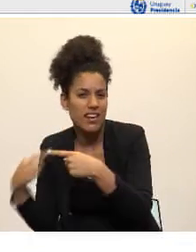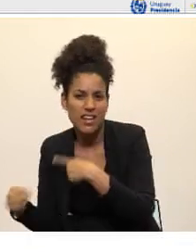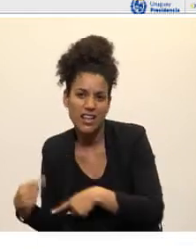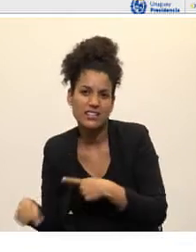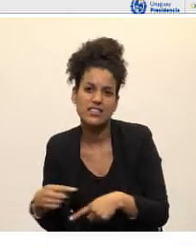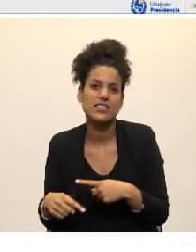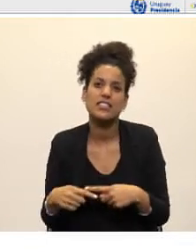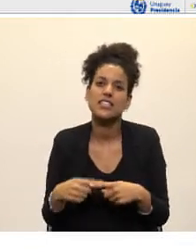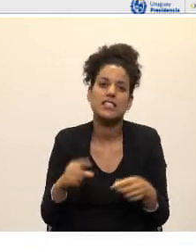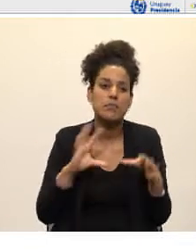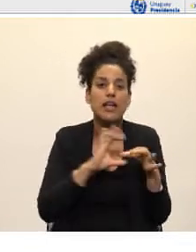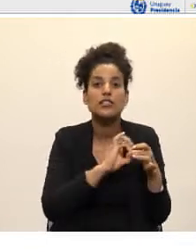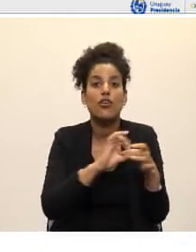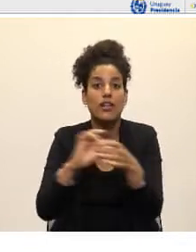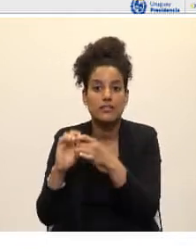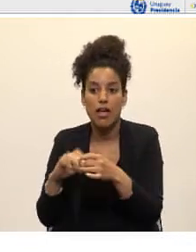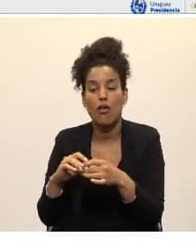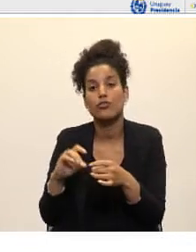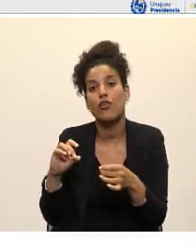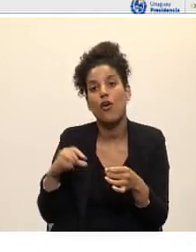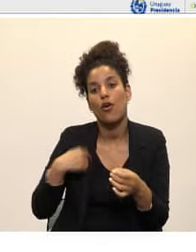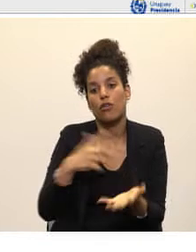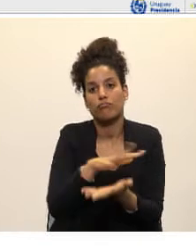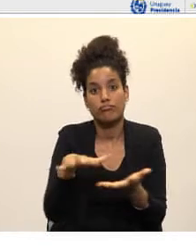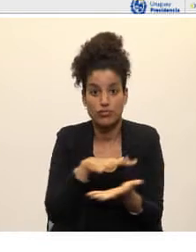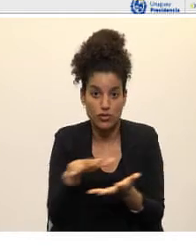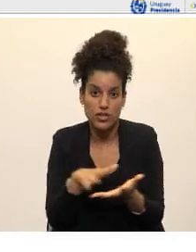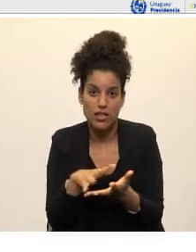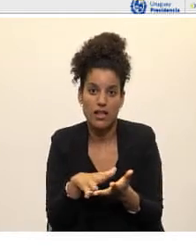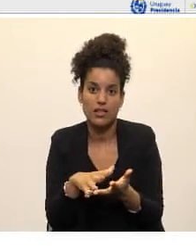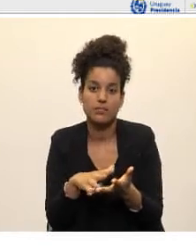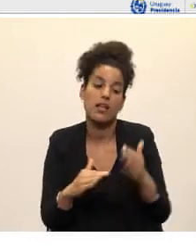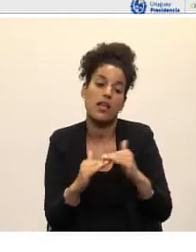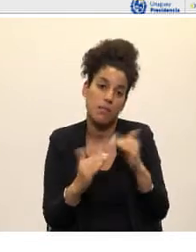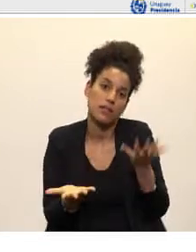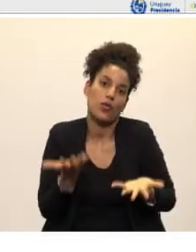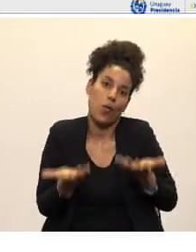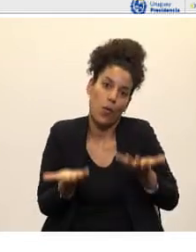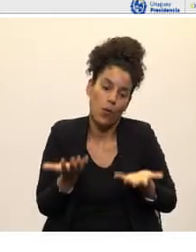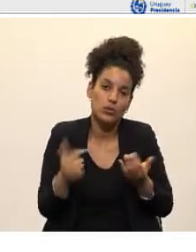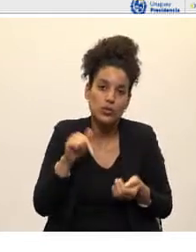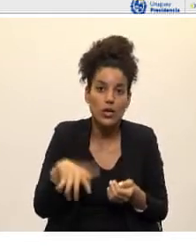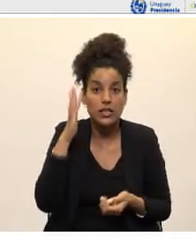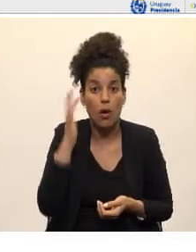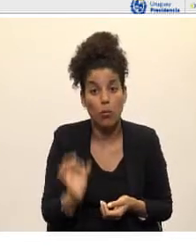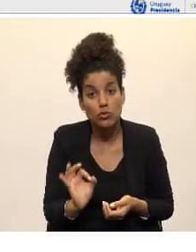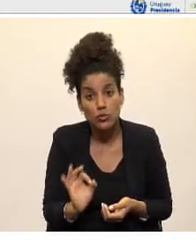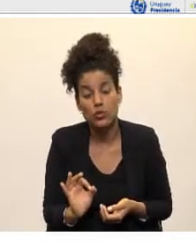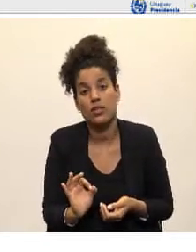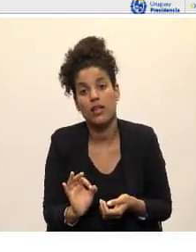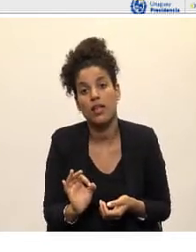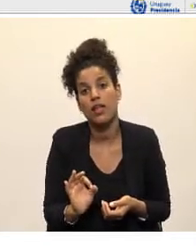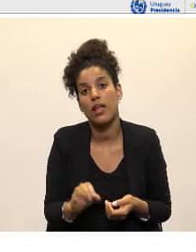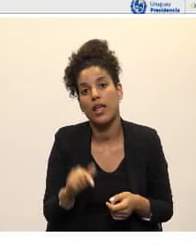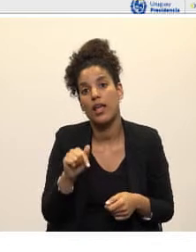diversos, más conectados con la comunidad y mucho más justos. Esta oportunidad en un punto que se